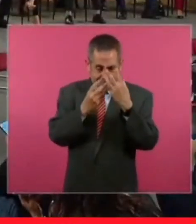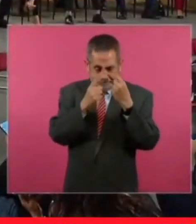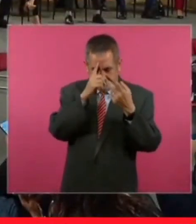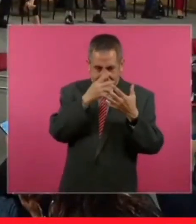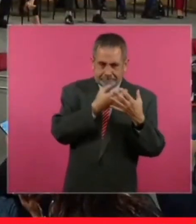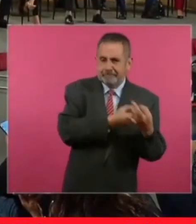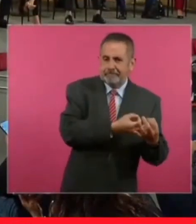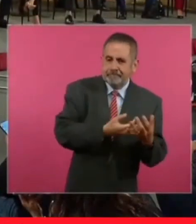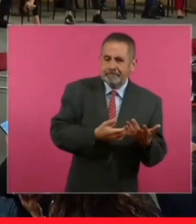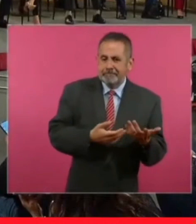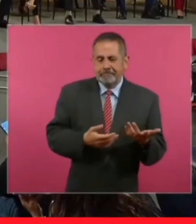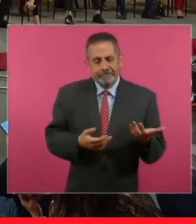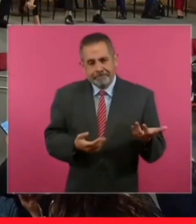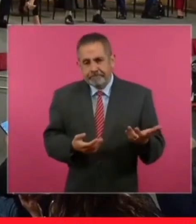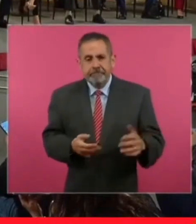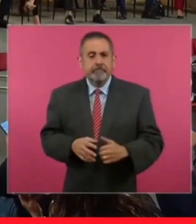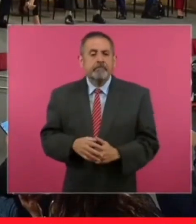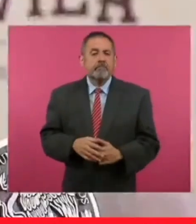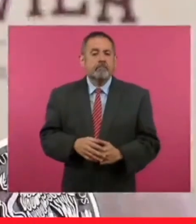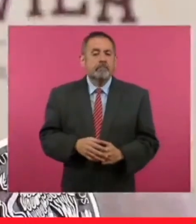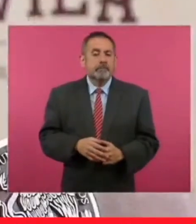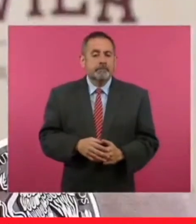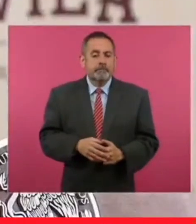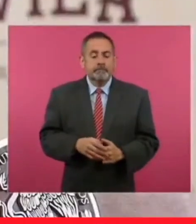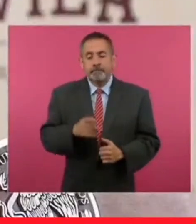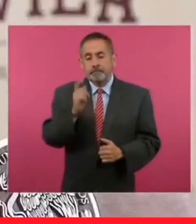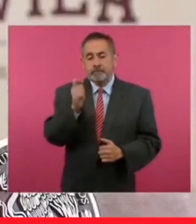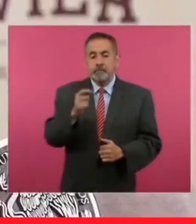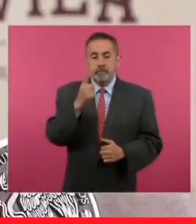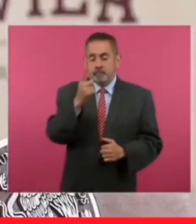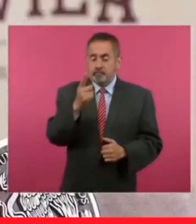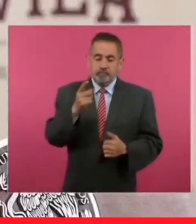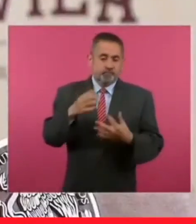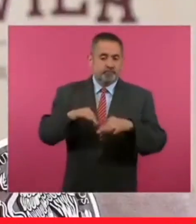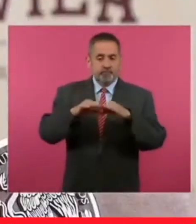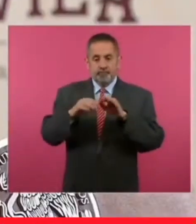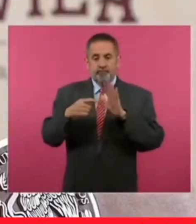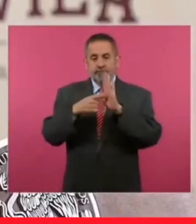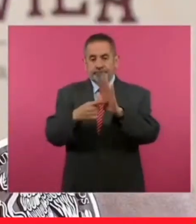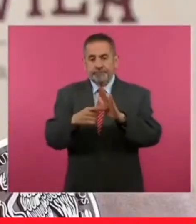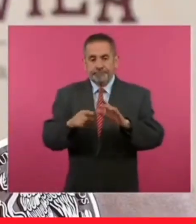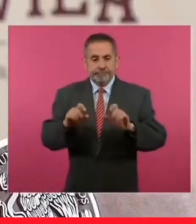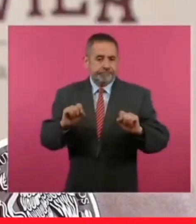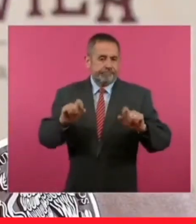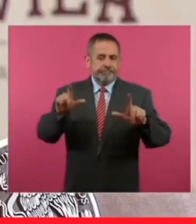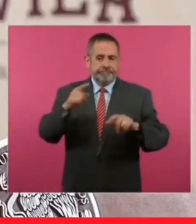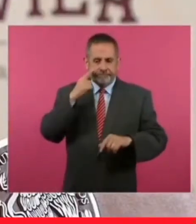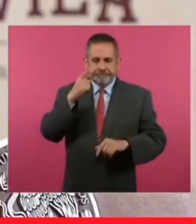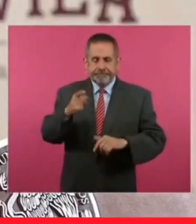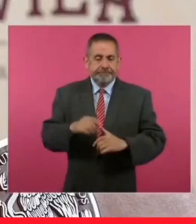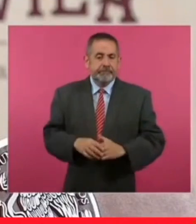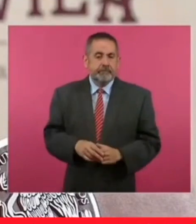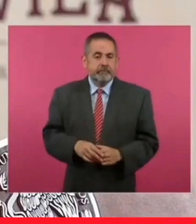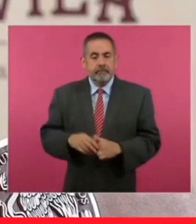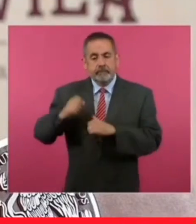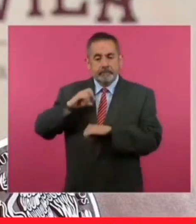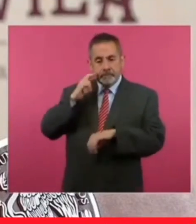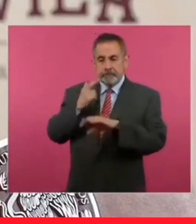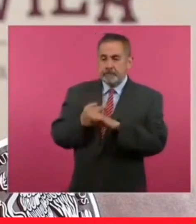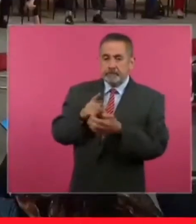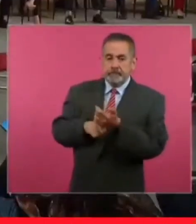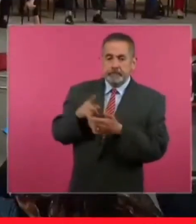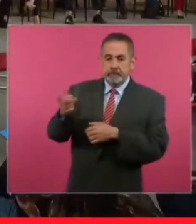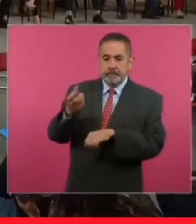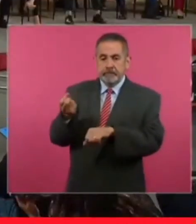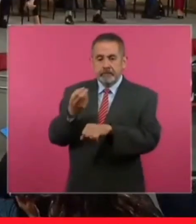y finalmente aquí viene el programa más emblemático que es la siguiente que está a cargo de la secretaría